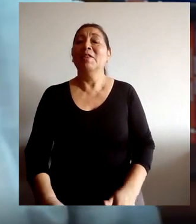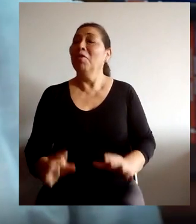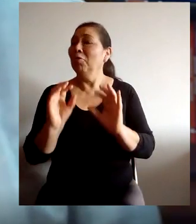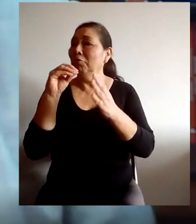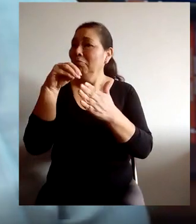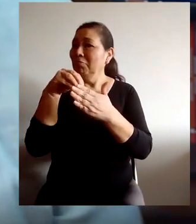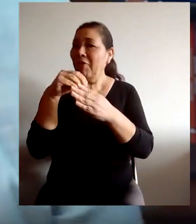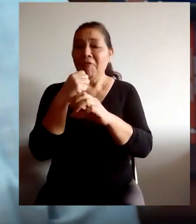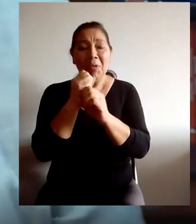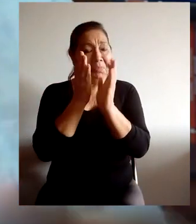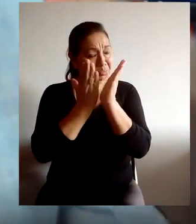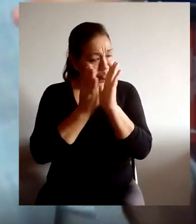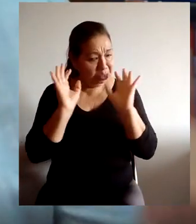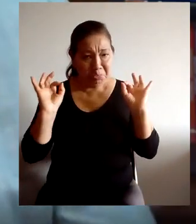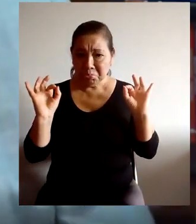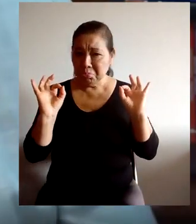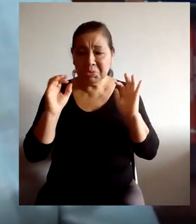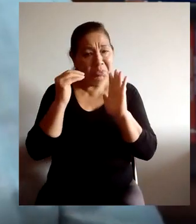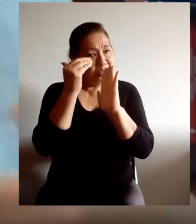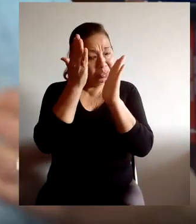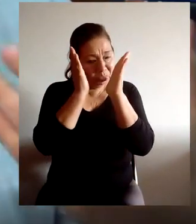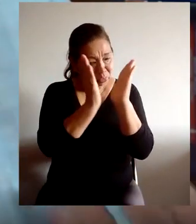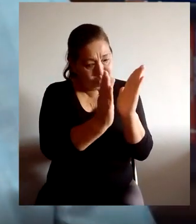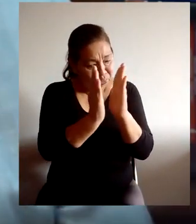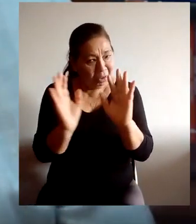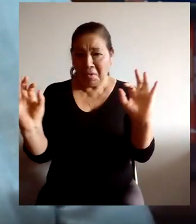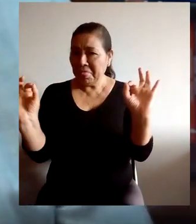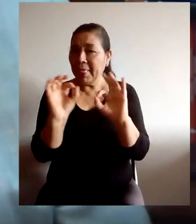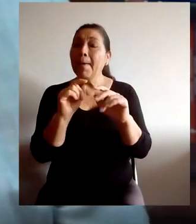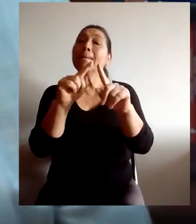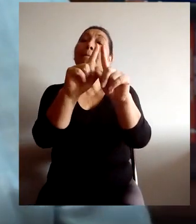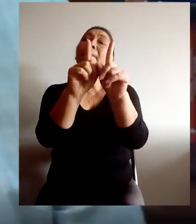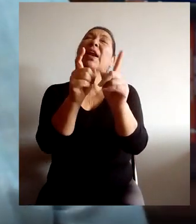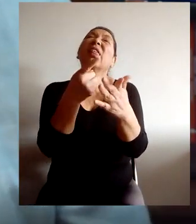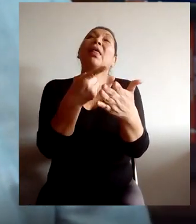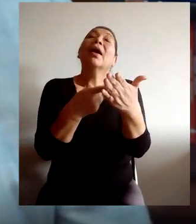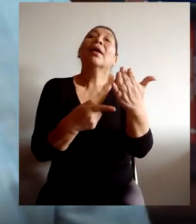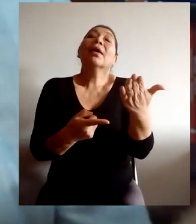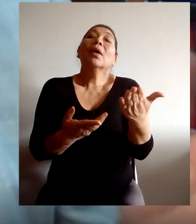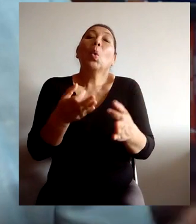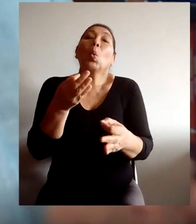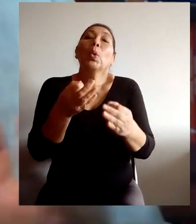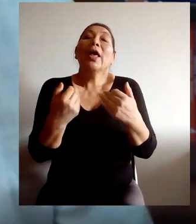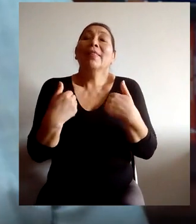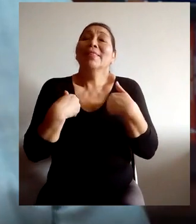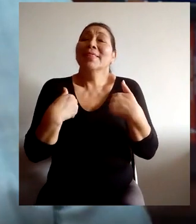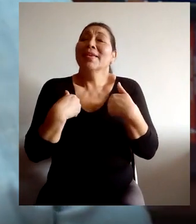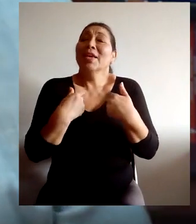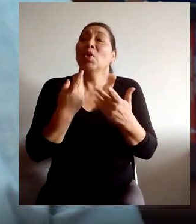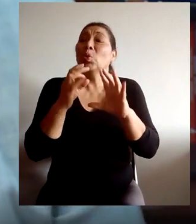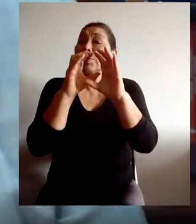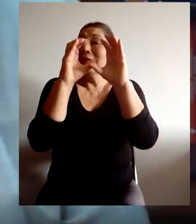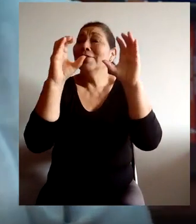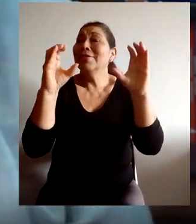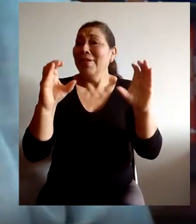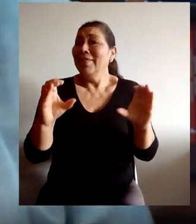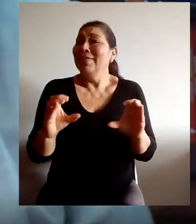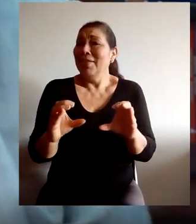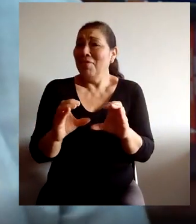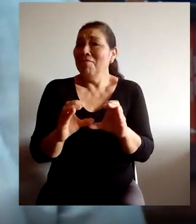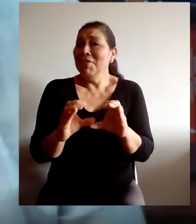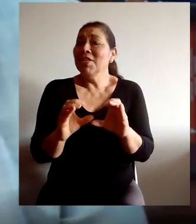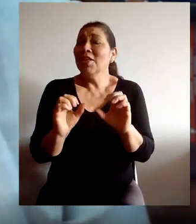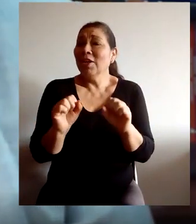efecto jurídico tiene un certificado que haya sido llenado sin las